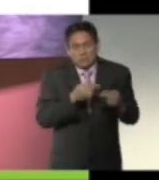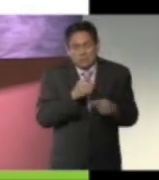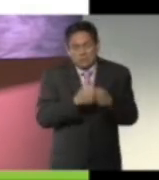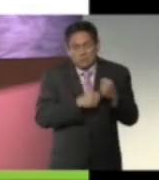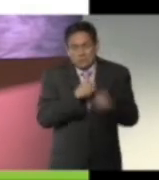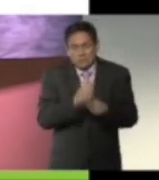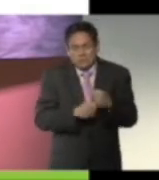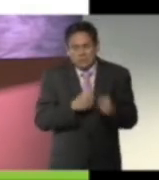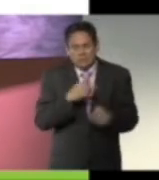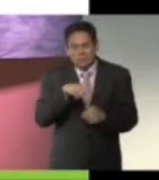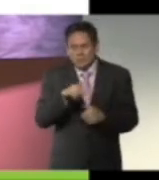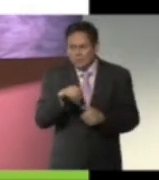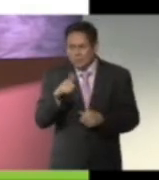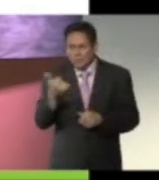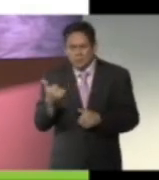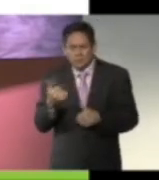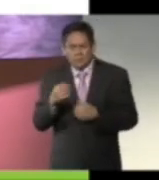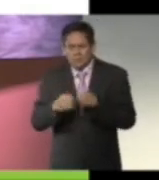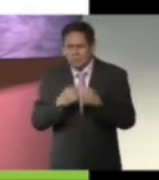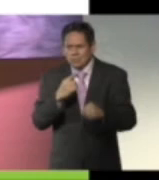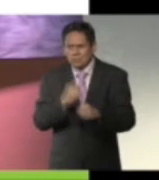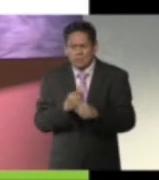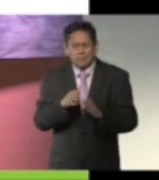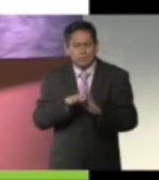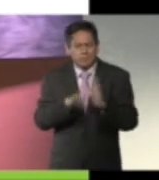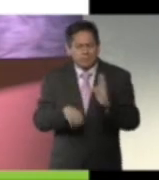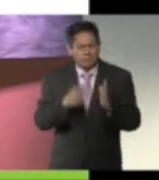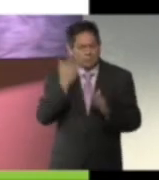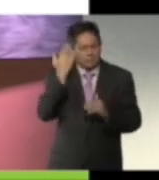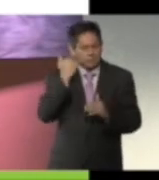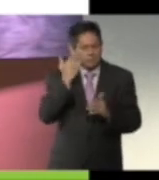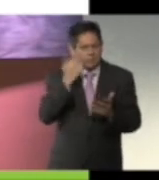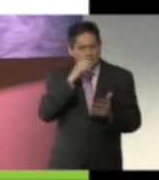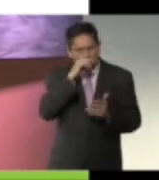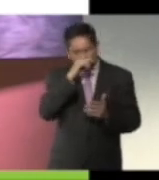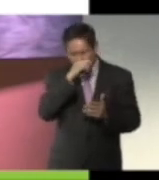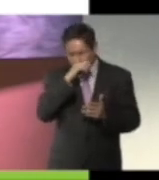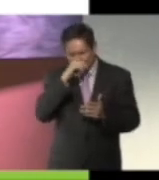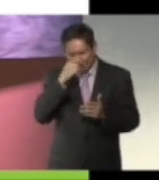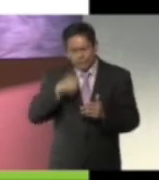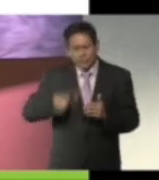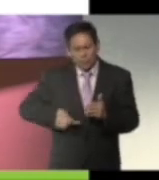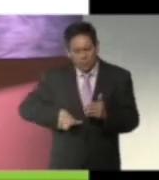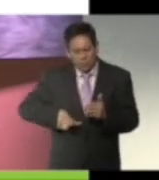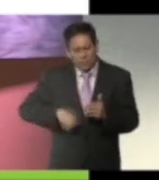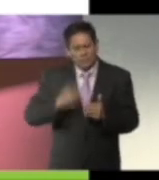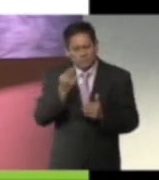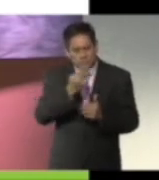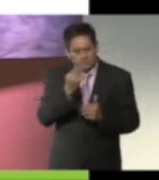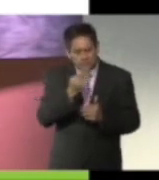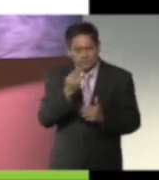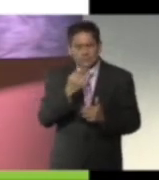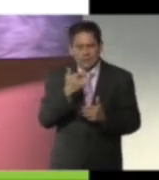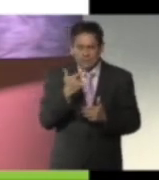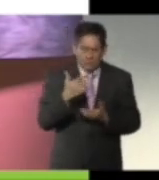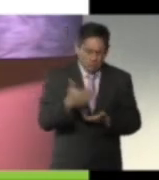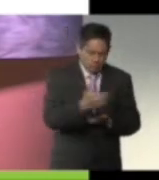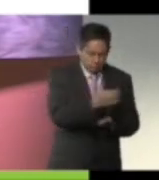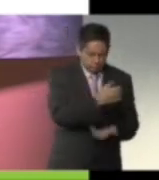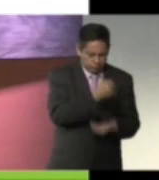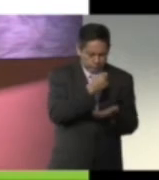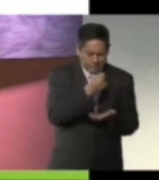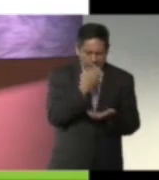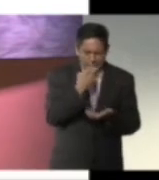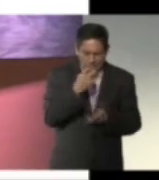la competencia perfecta, aquella que distribuía los bienes de manera más racional en la economía y en las